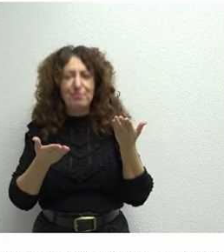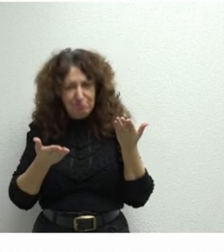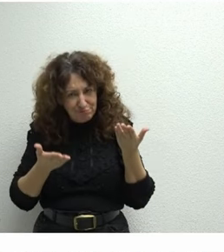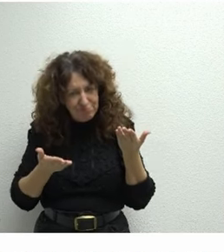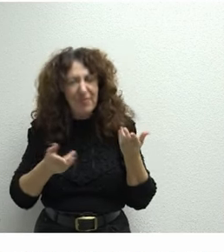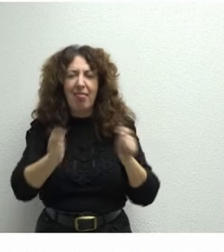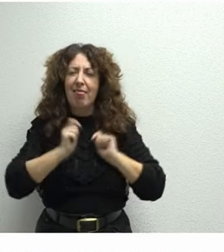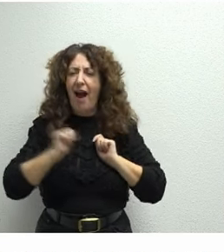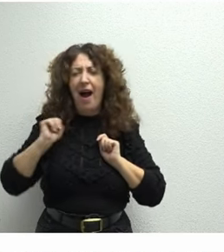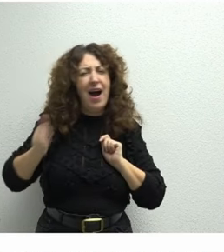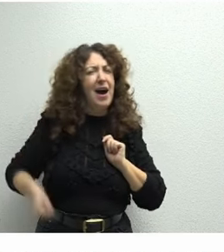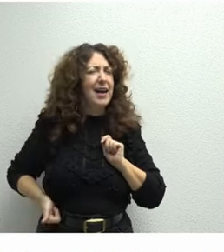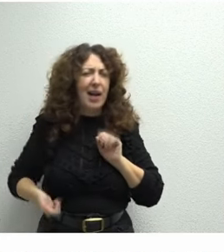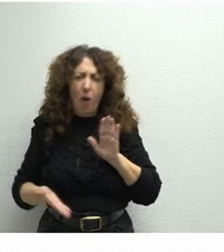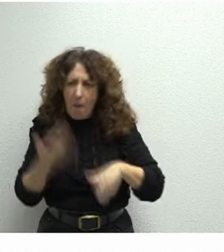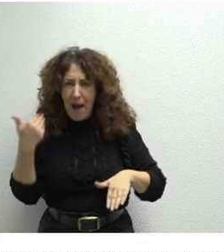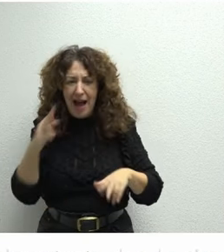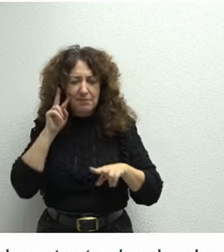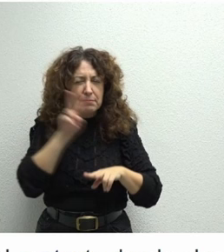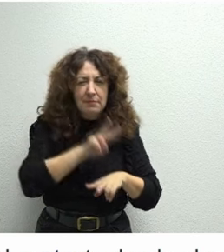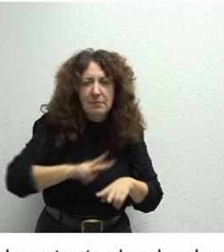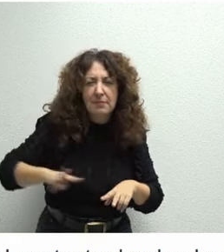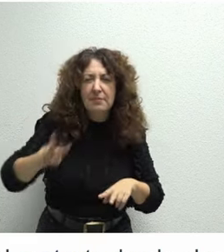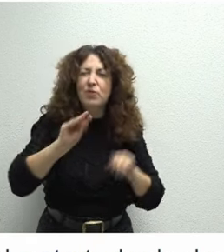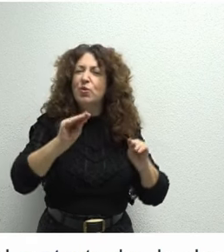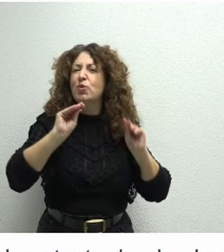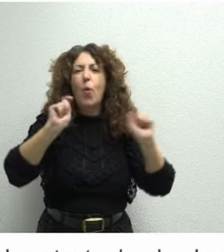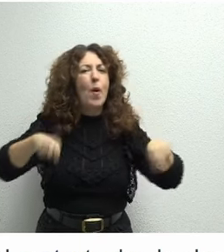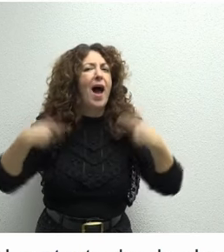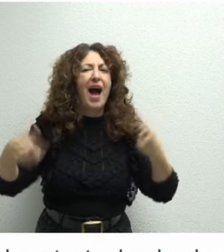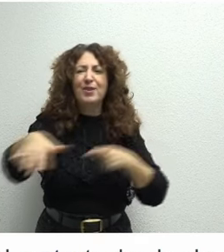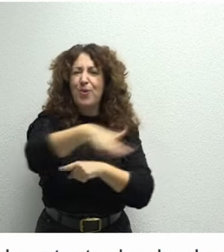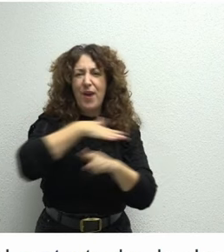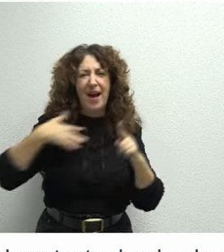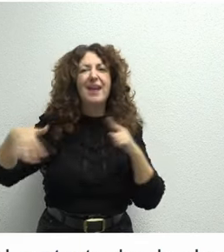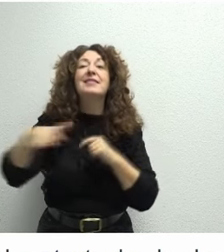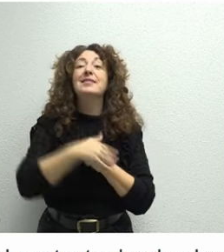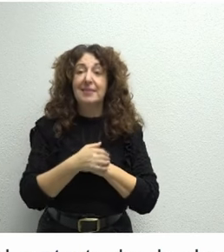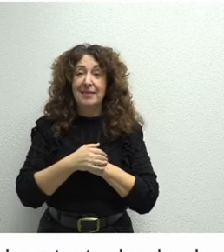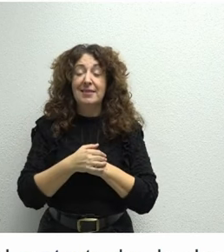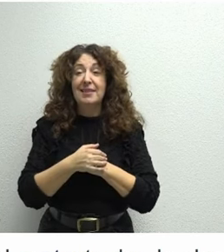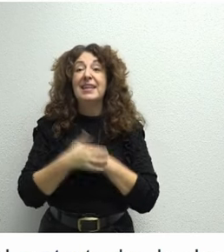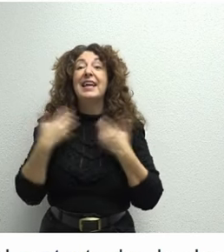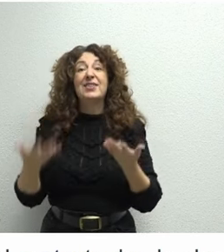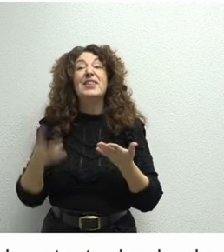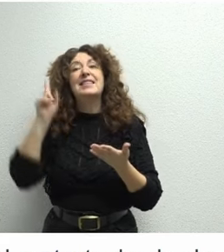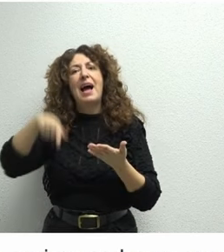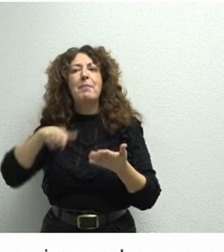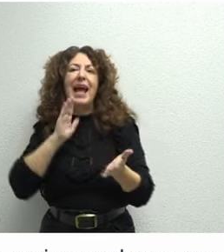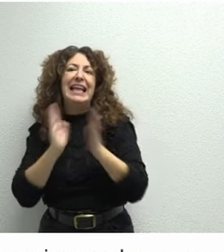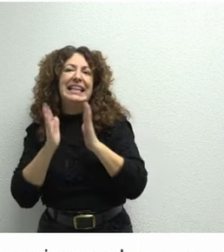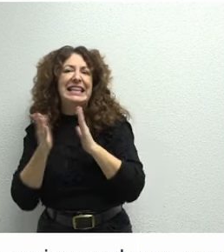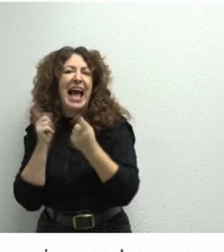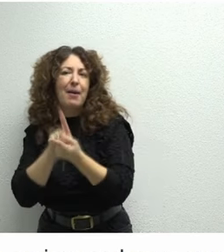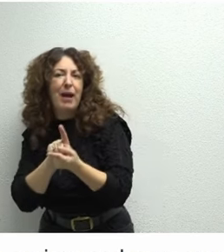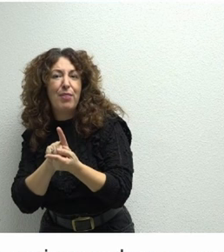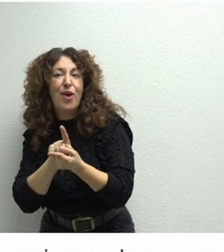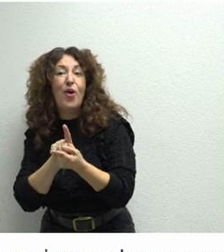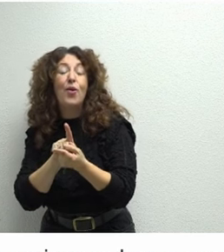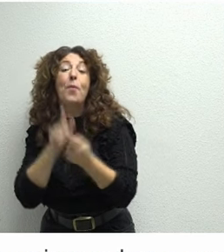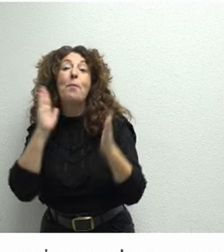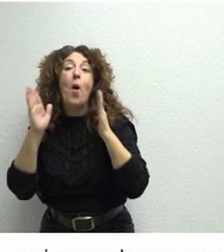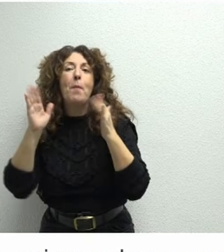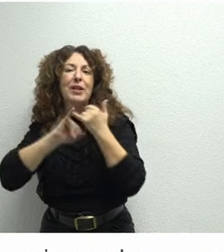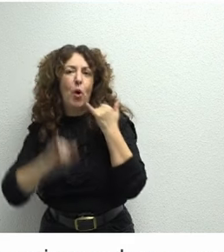enriquecedora y mucho más eh rica no y bueno también a esta intervención en crisis Porque todos sabemos que hay momentos o de